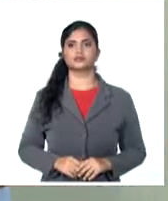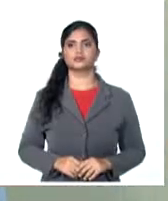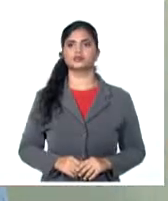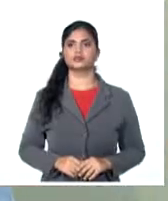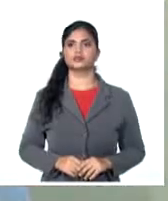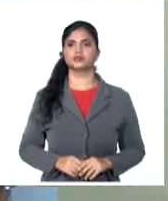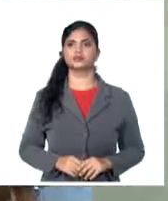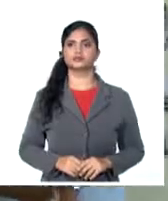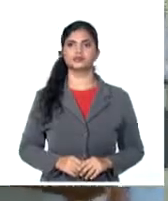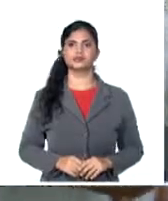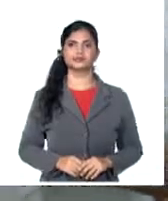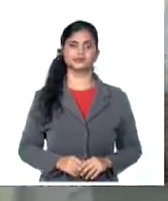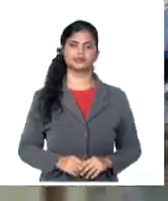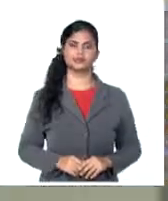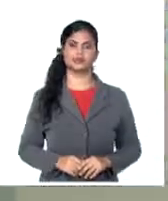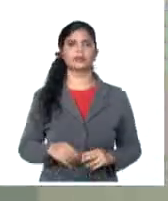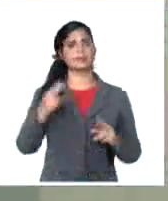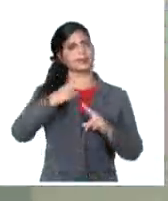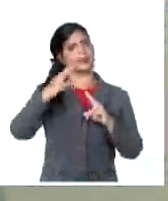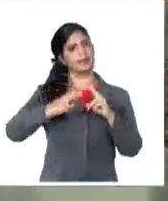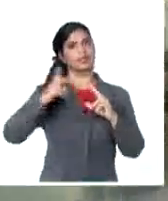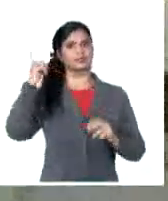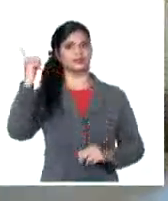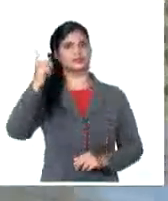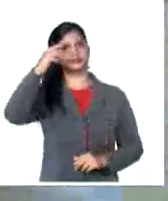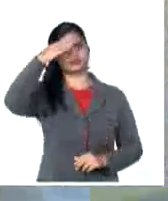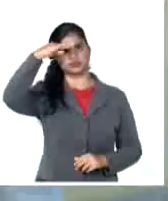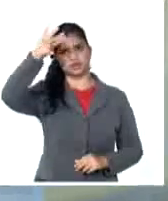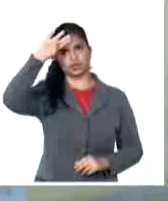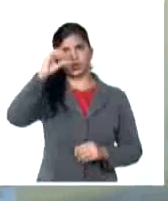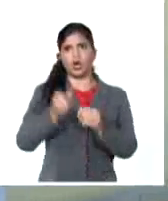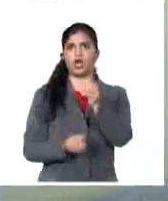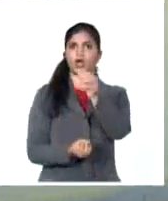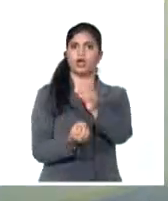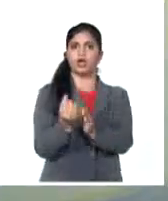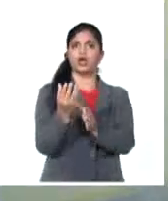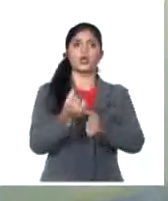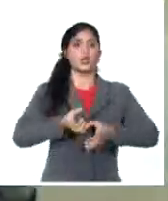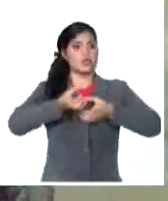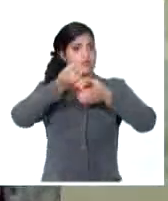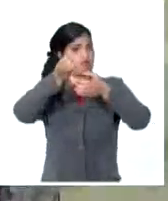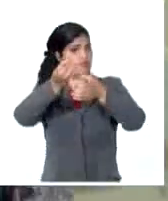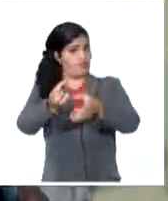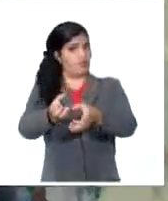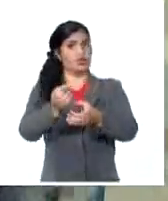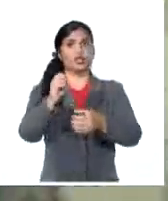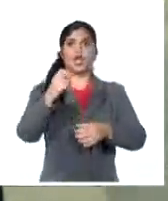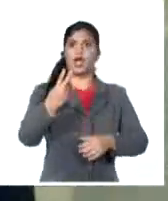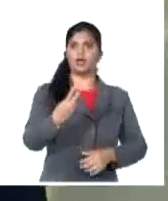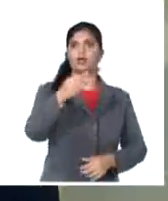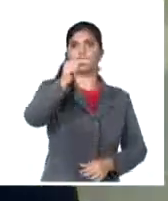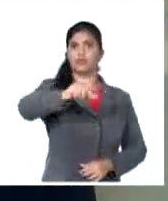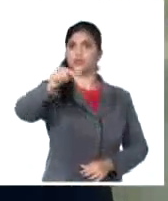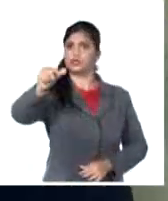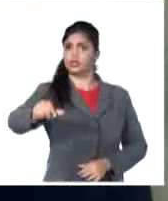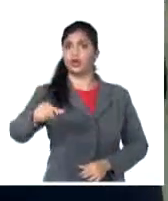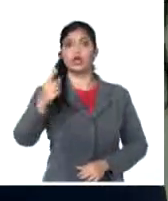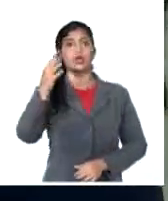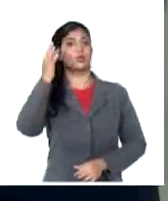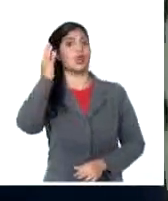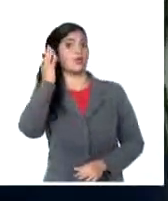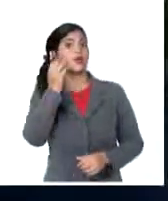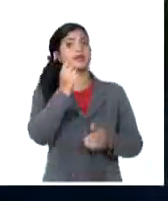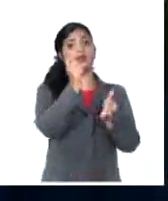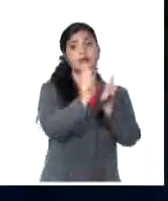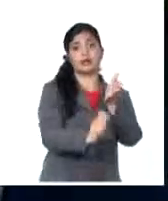El Teatro Nacional de Cuba reconoció por la obra de la vida a estas dos relevantes artistas, Nancy Morejón y